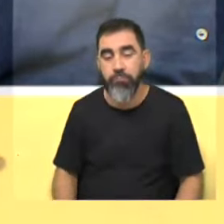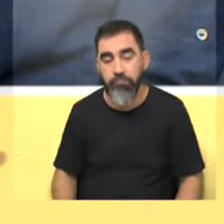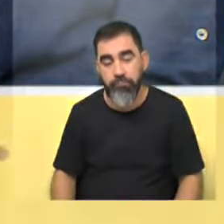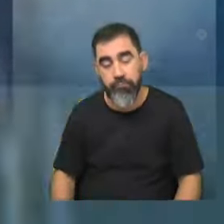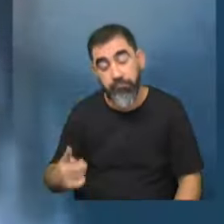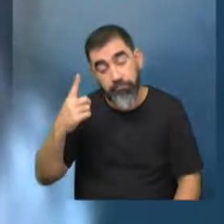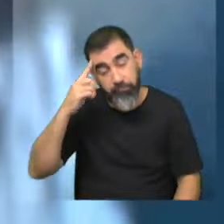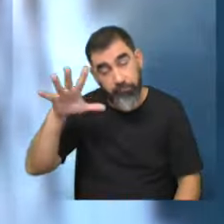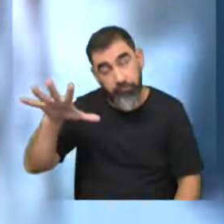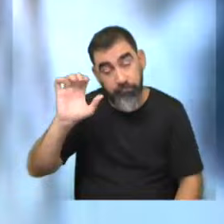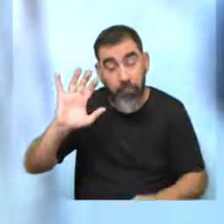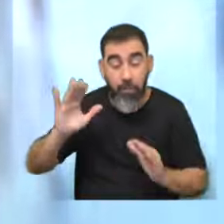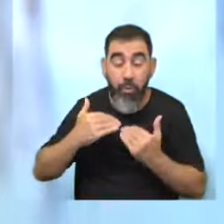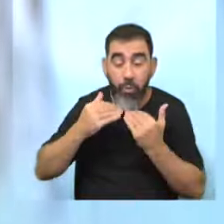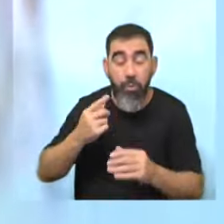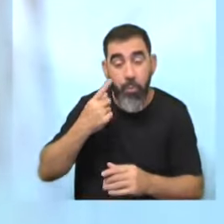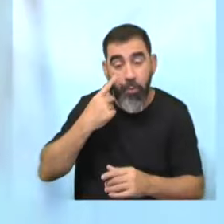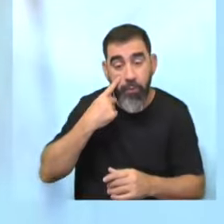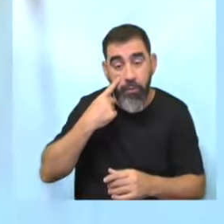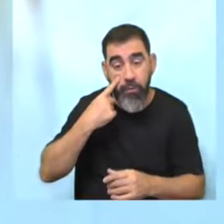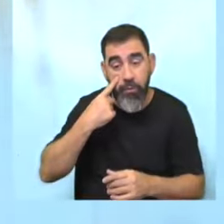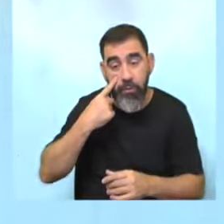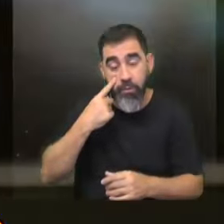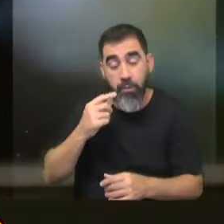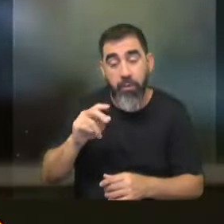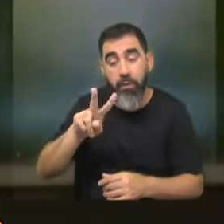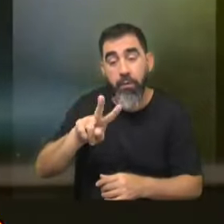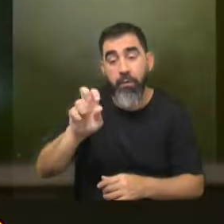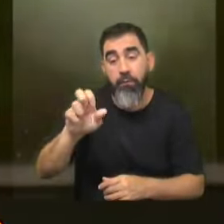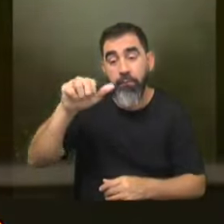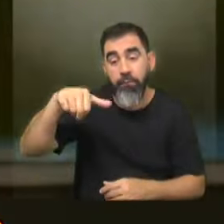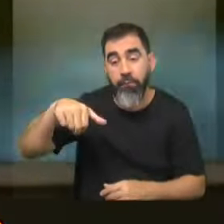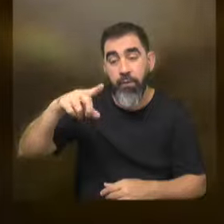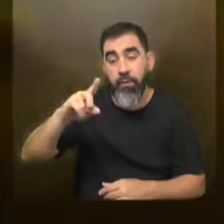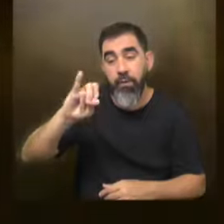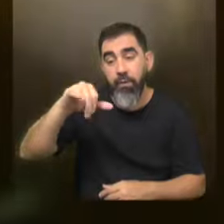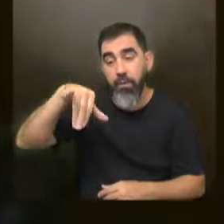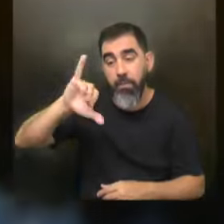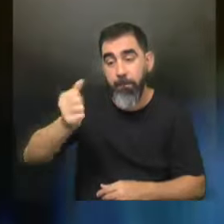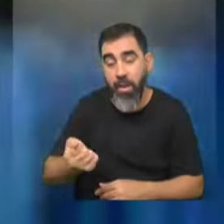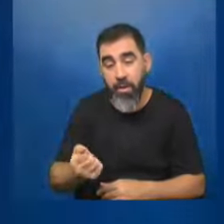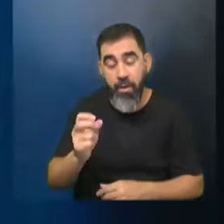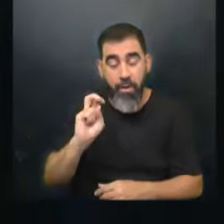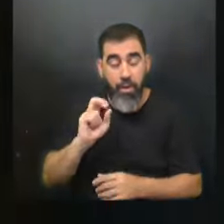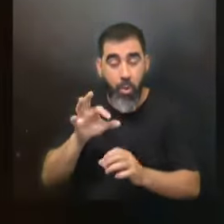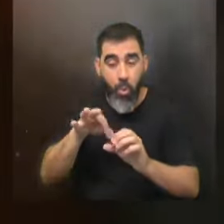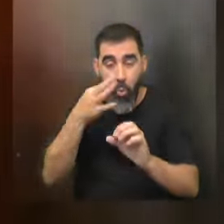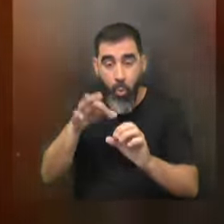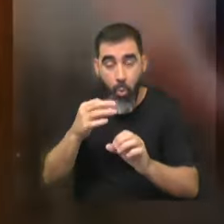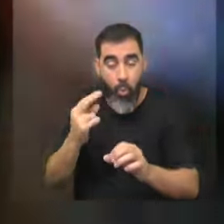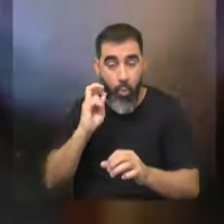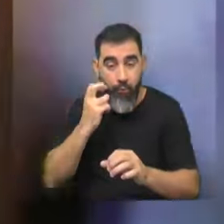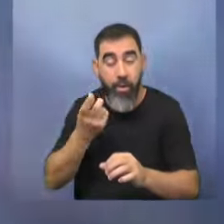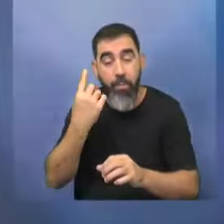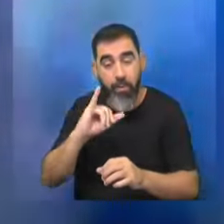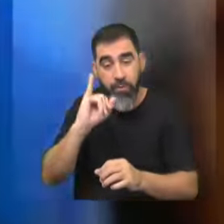sé si tal vez lo probaron, tal vez no, el tema de la vendimia, ¿no? Donde es un trabajo muy manual, donde se valora. Luego, pero claro, tenés que